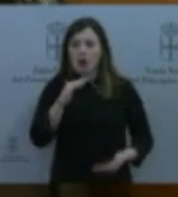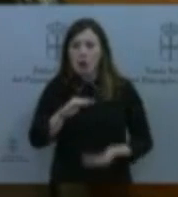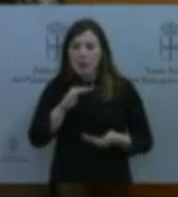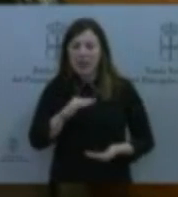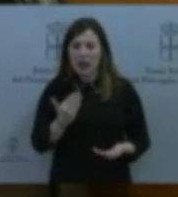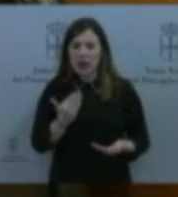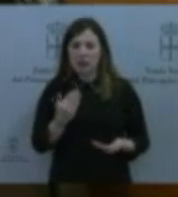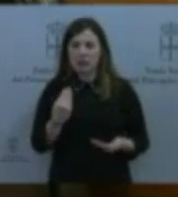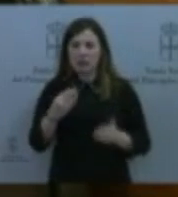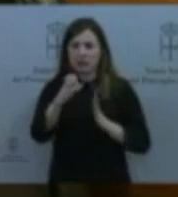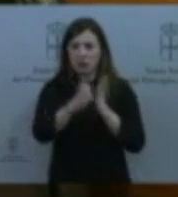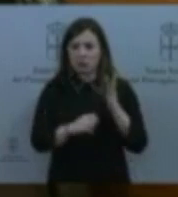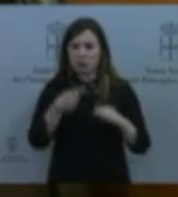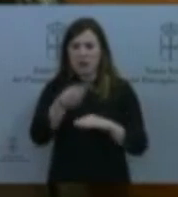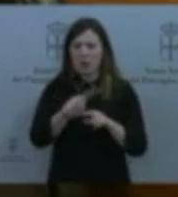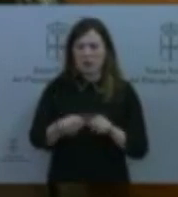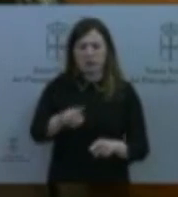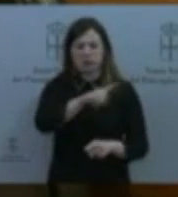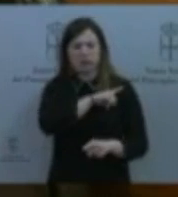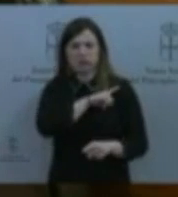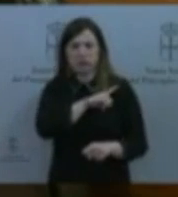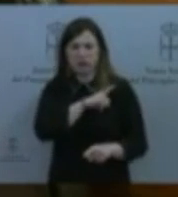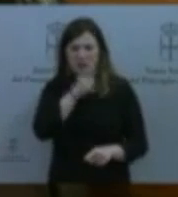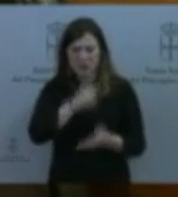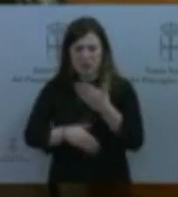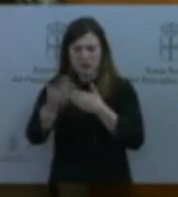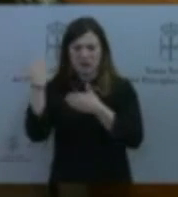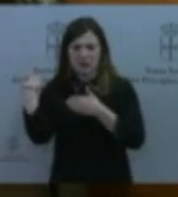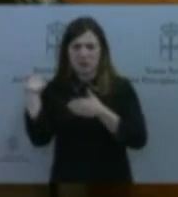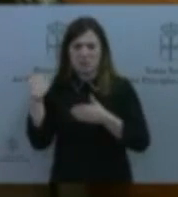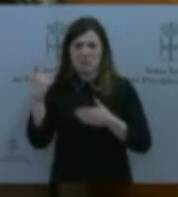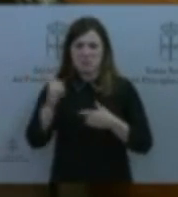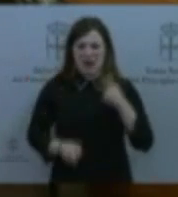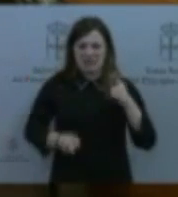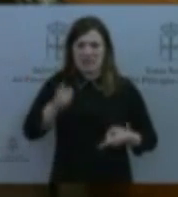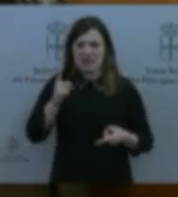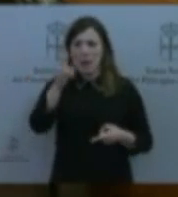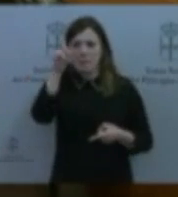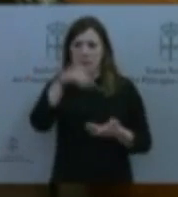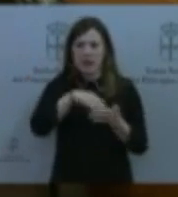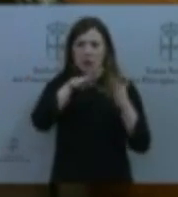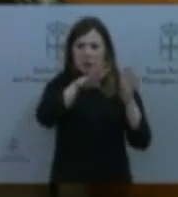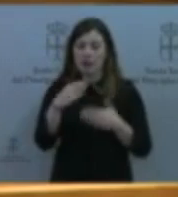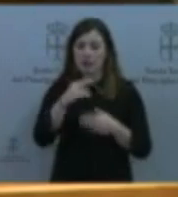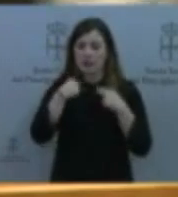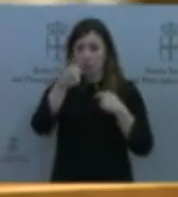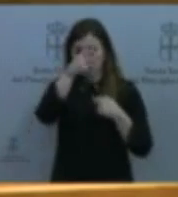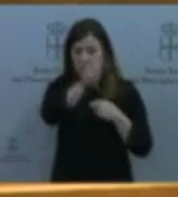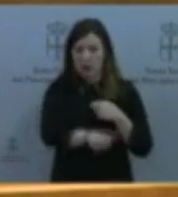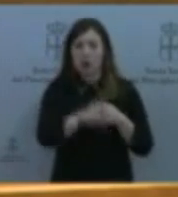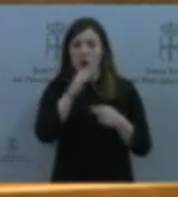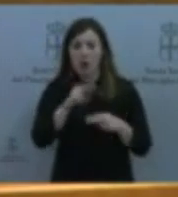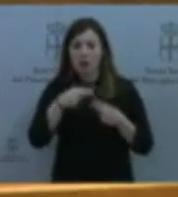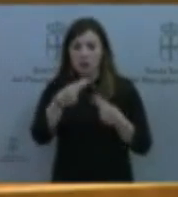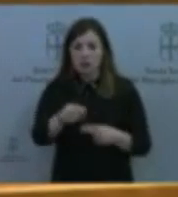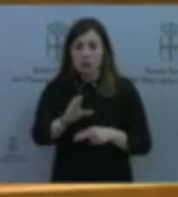retrógrado y machista de 1973, en el caso de los técnicos en cuidados auxiliares de enfermería? Señor